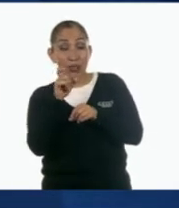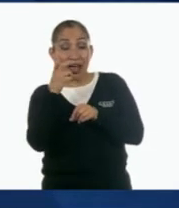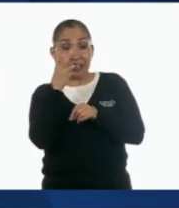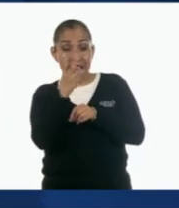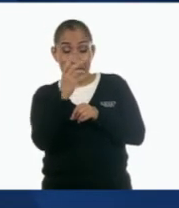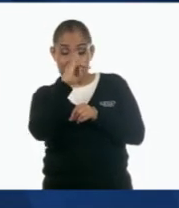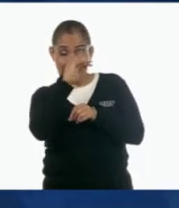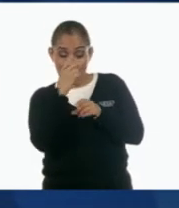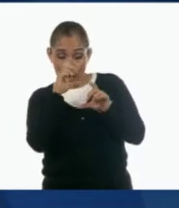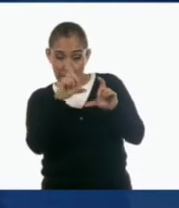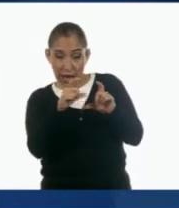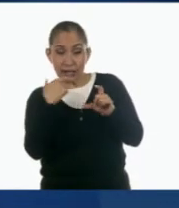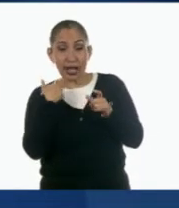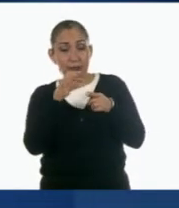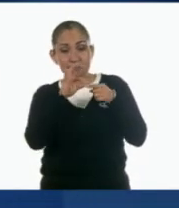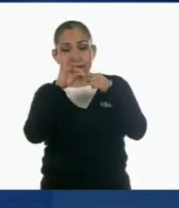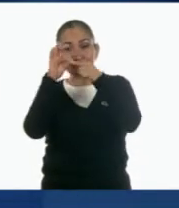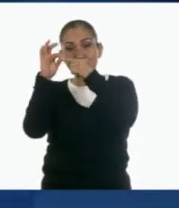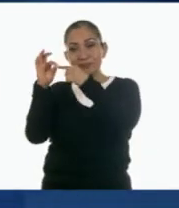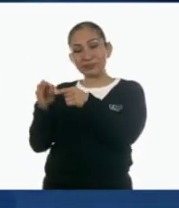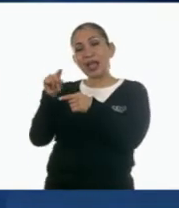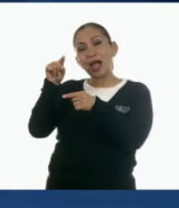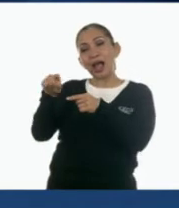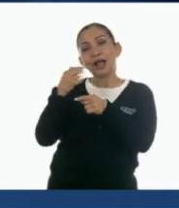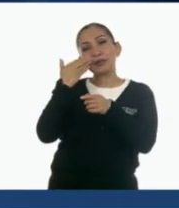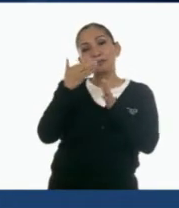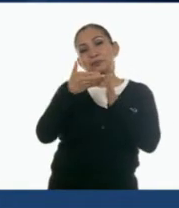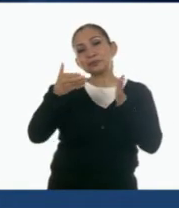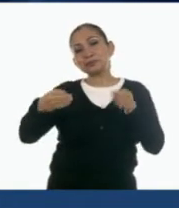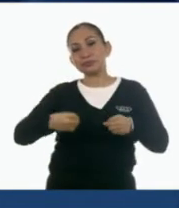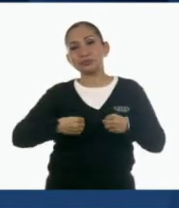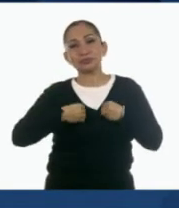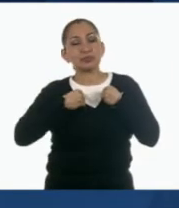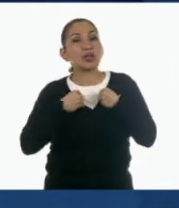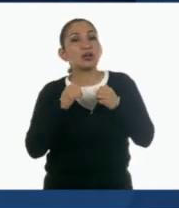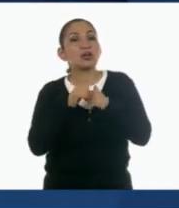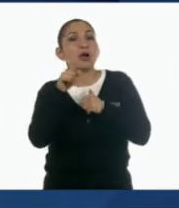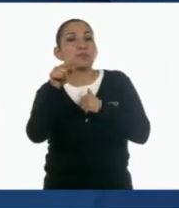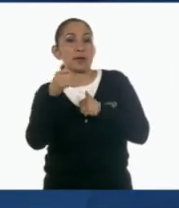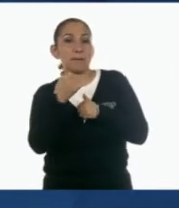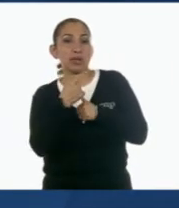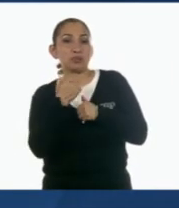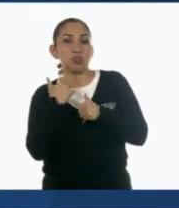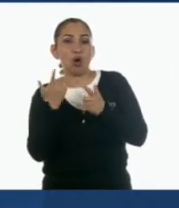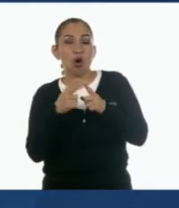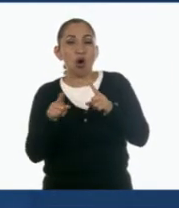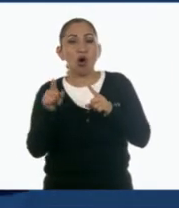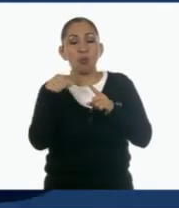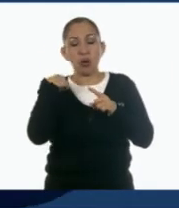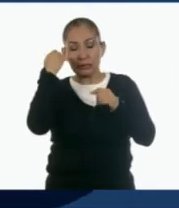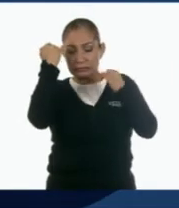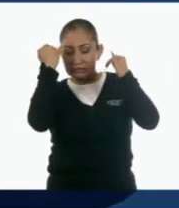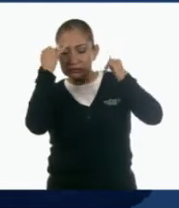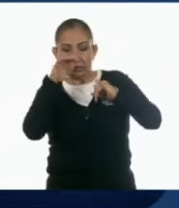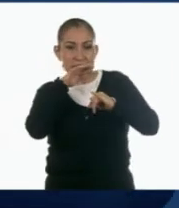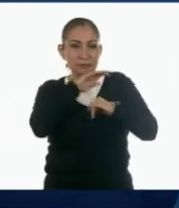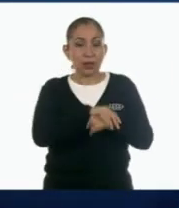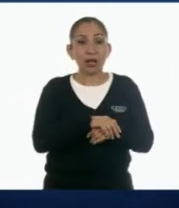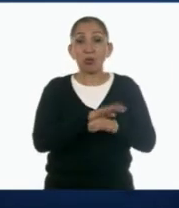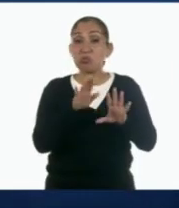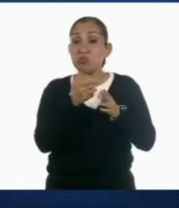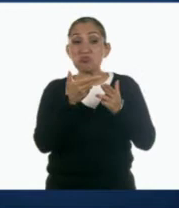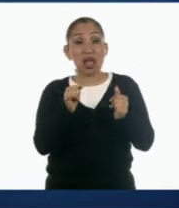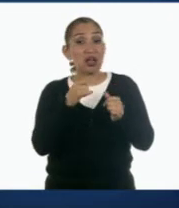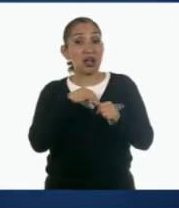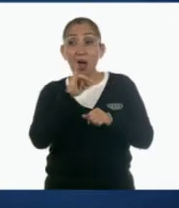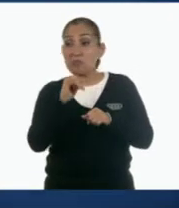3 imágenes me ha conducido de la mano a lo largo de mi vida, a través de mis propios círculos infernales. Como nadie me